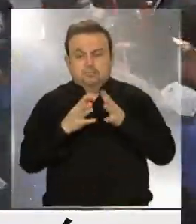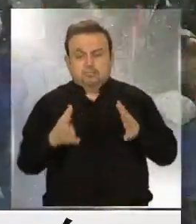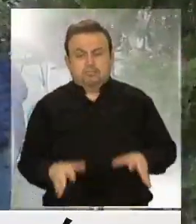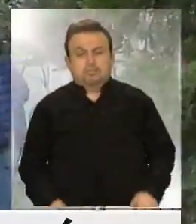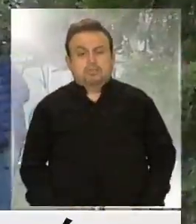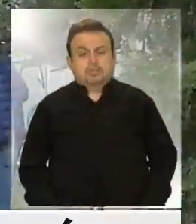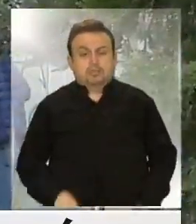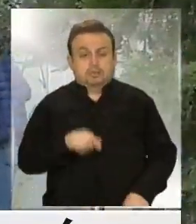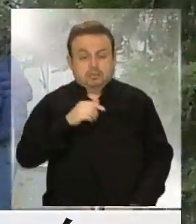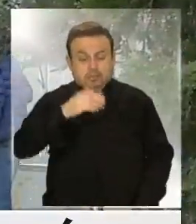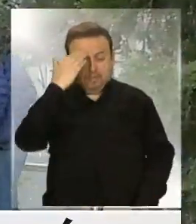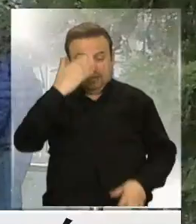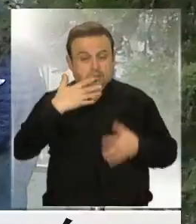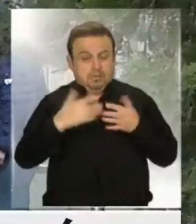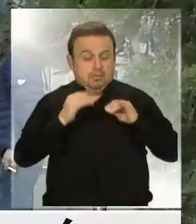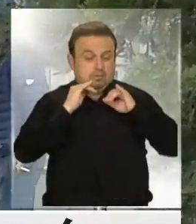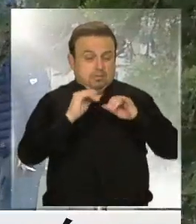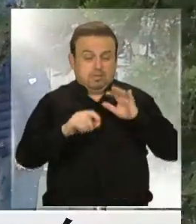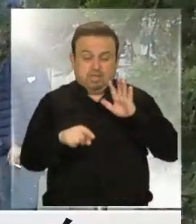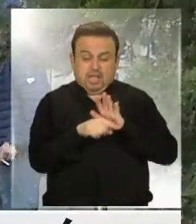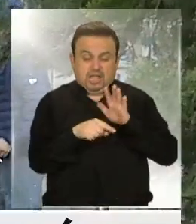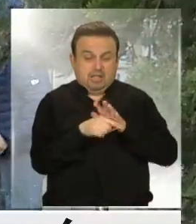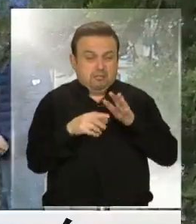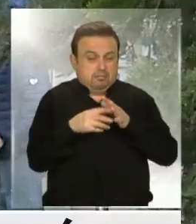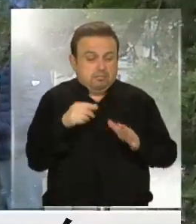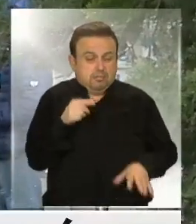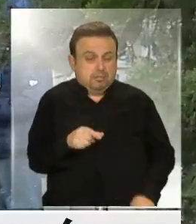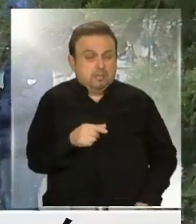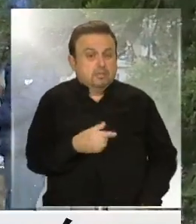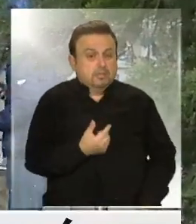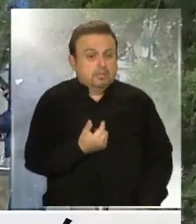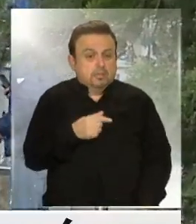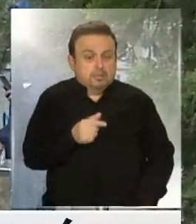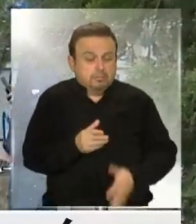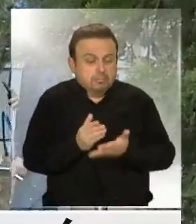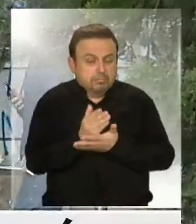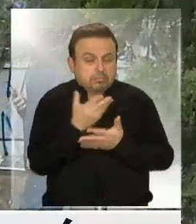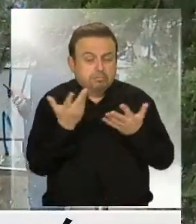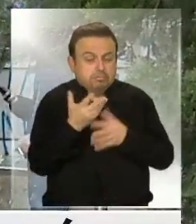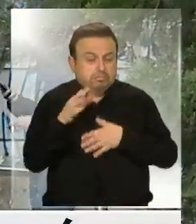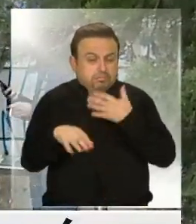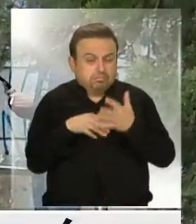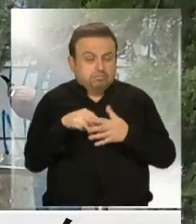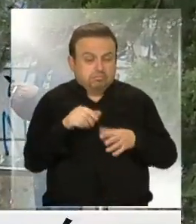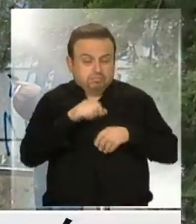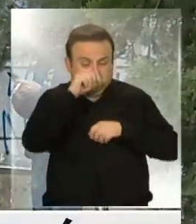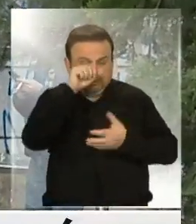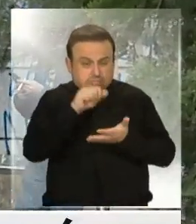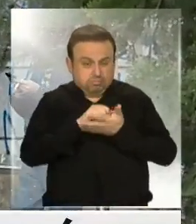Una jornada compleja con un balance negativo entonces por parte de las autoridades en relación a lo ocurrido con este